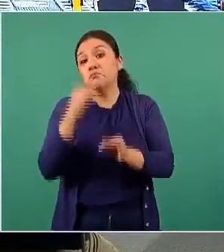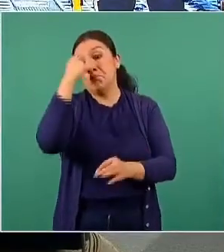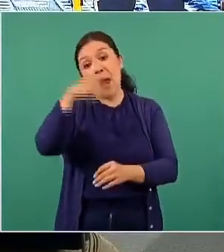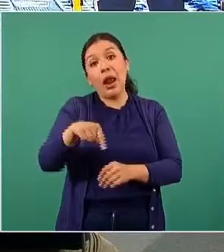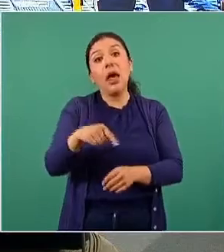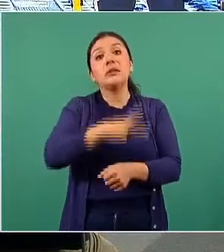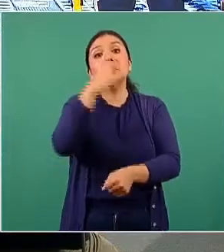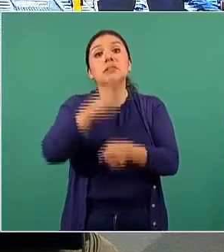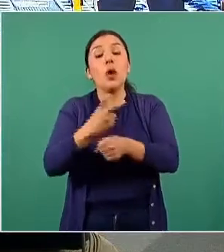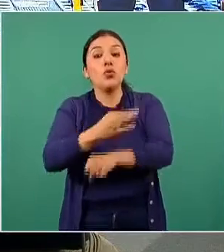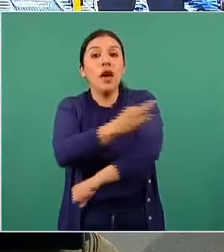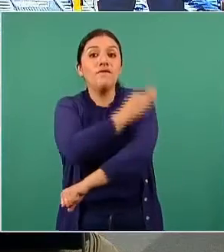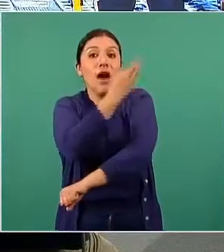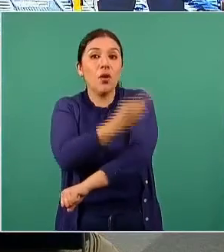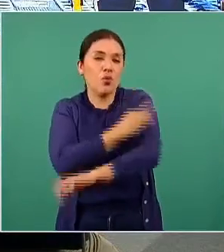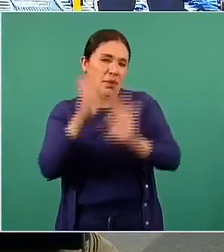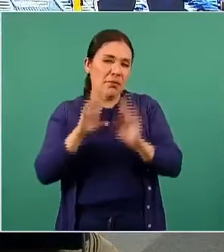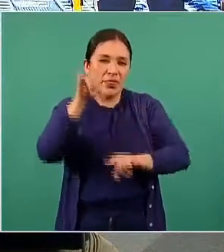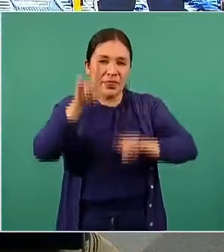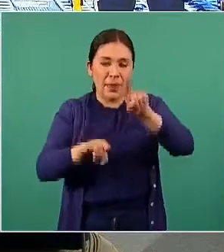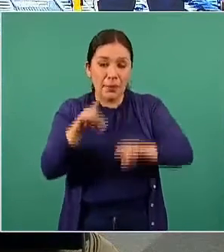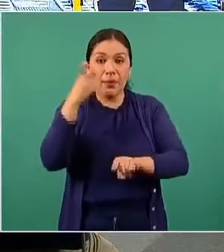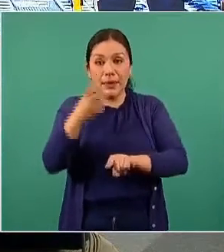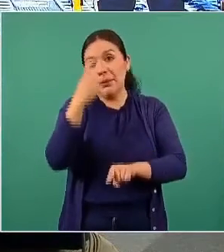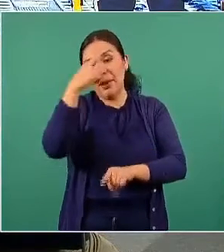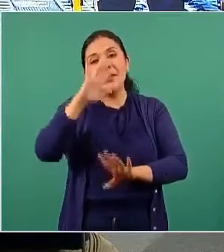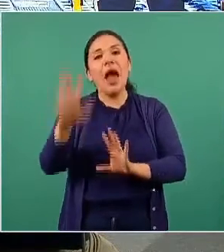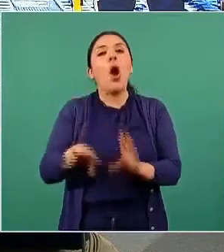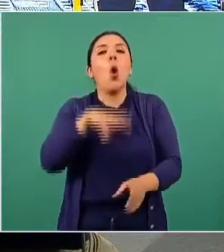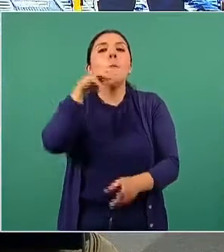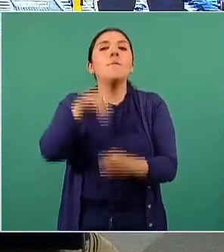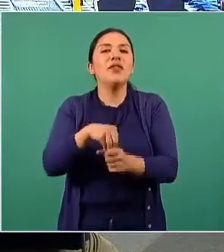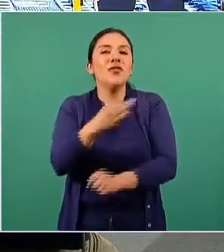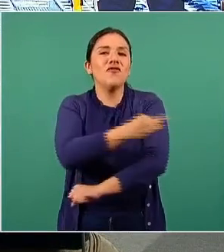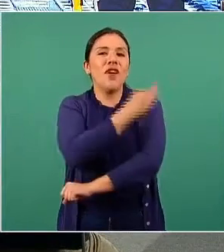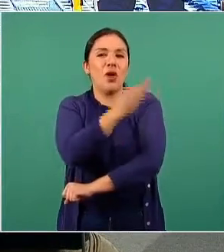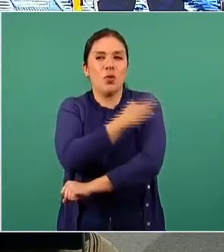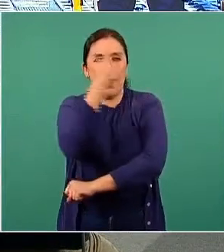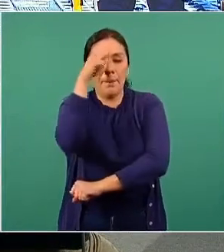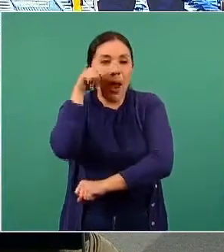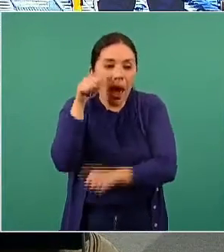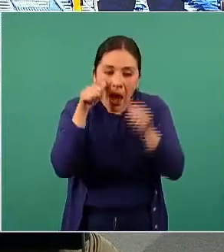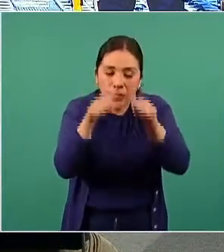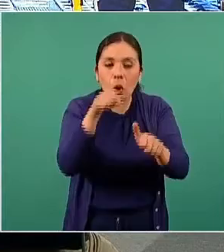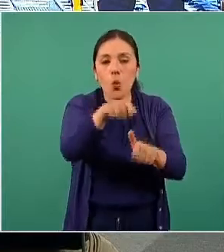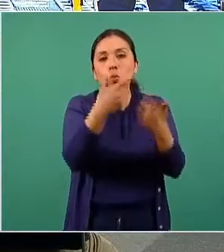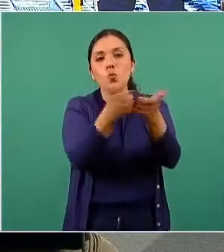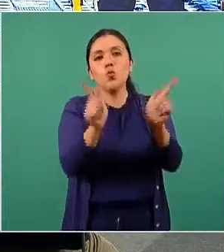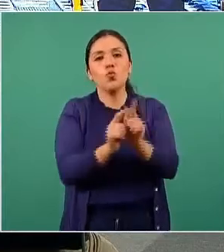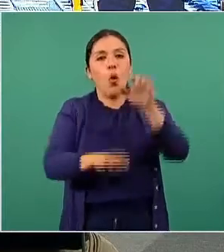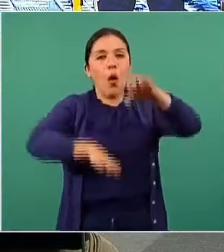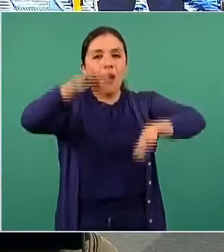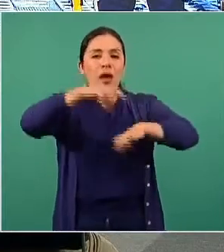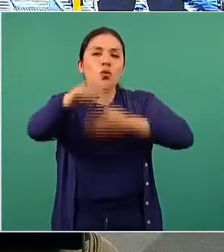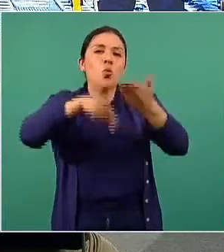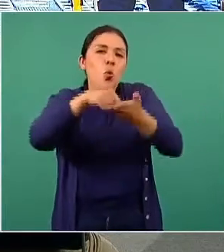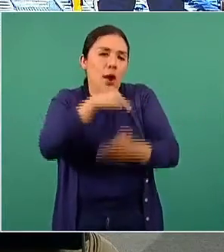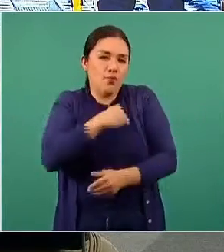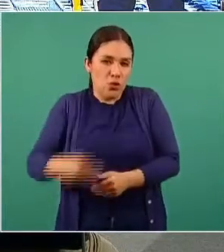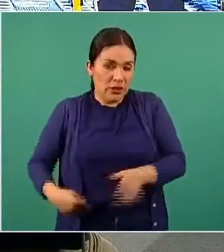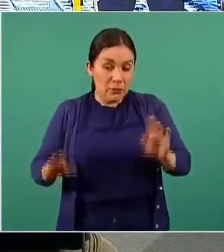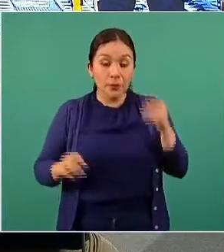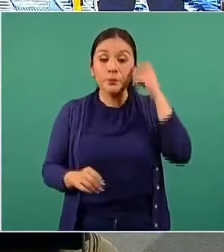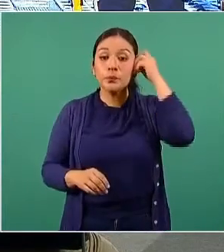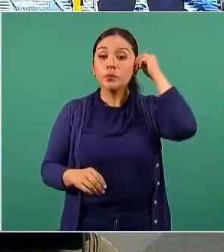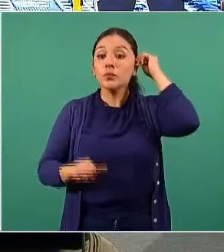momento de recibir una segunda dosis y por lo tanto entonces terminar la vacunación para ese grupo de edad en ese municipio. Si